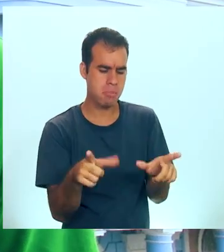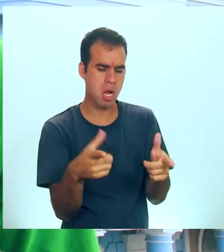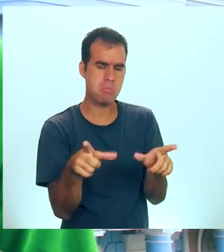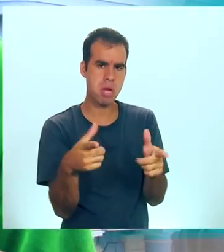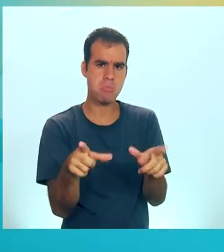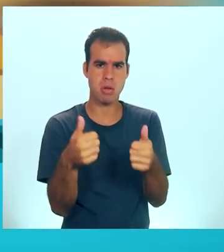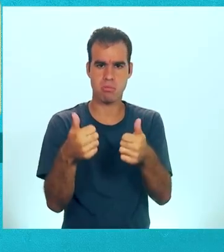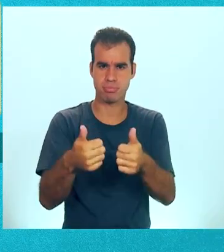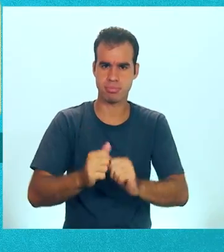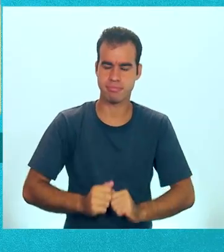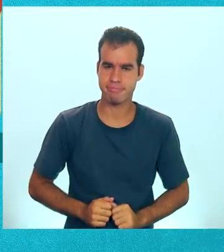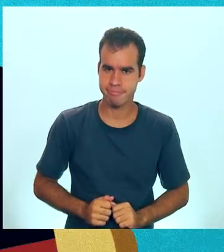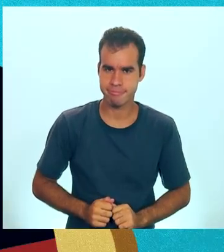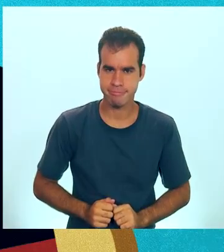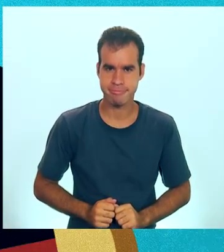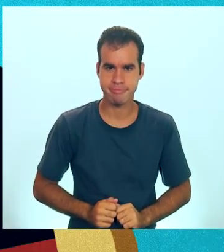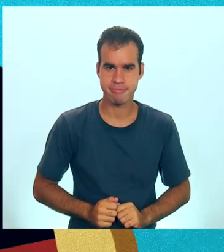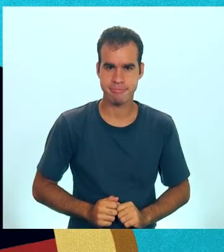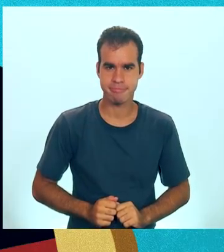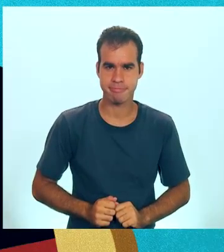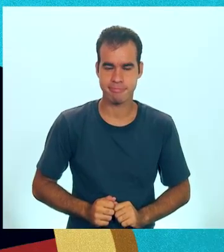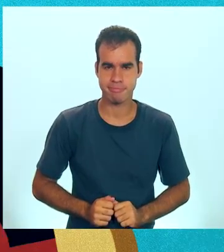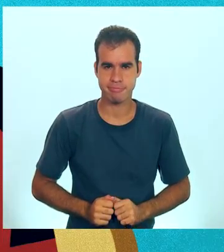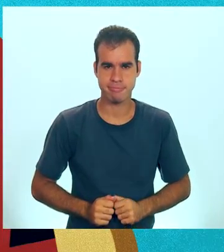la epidemia por la provincia.